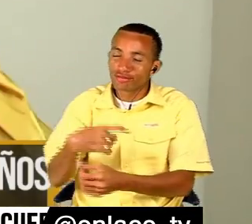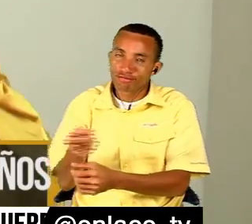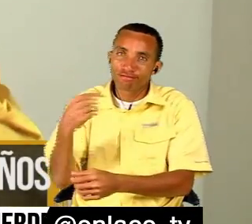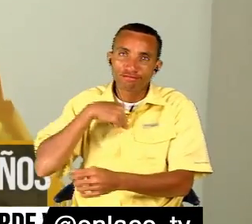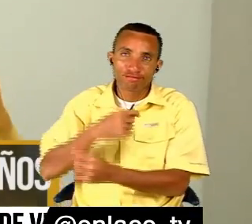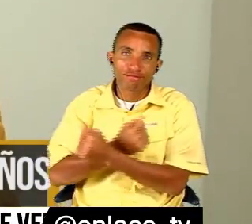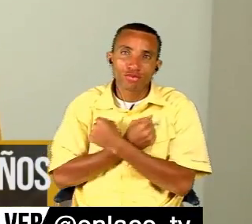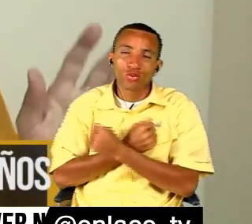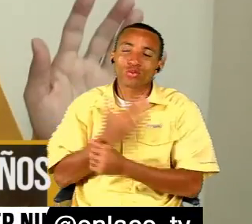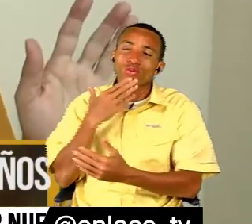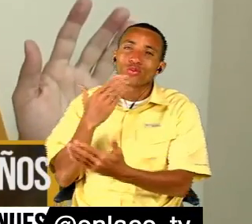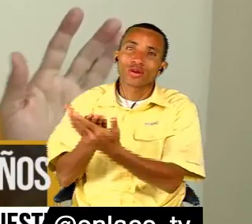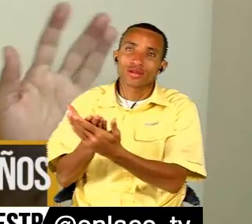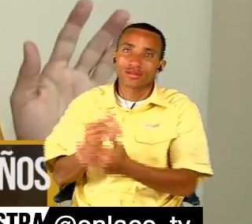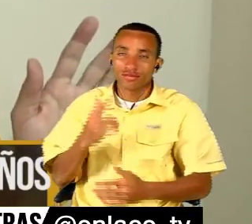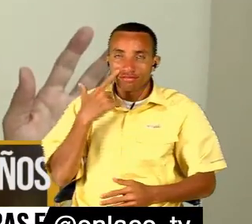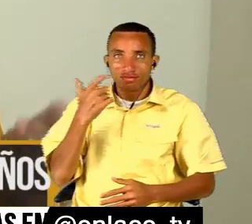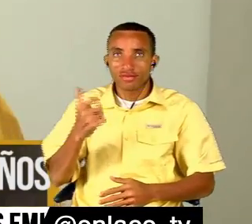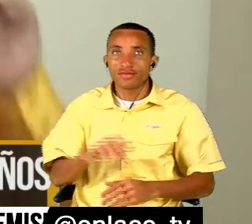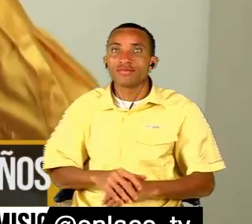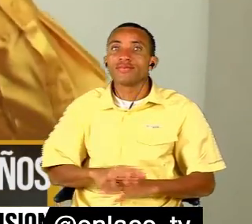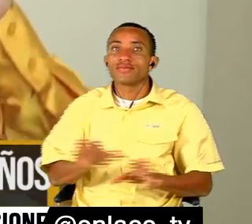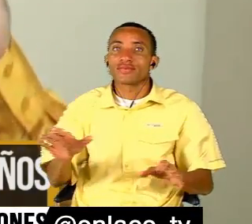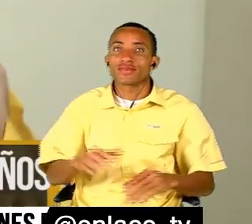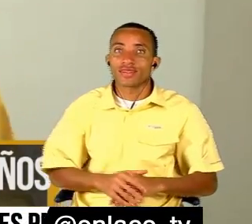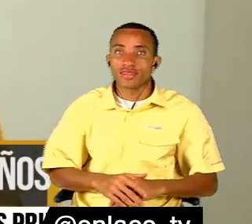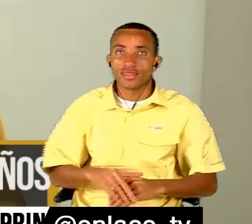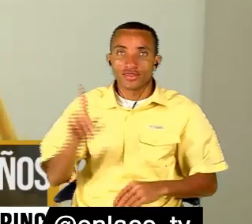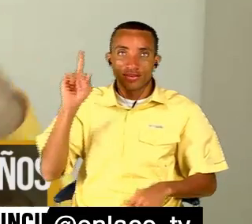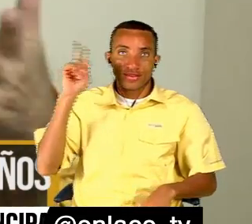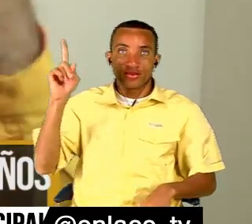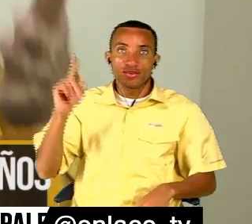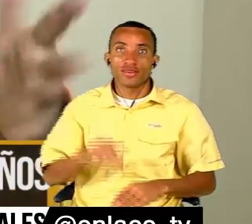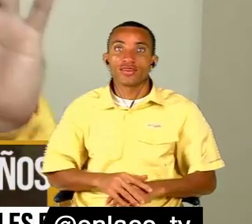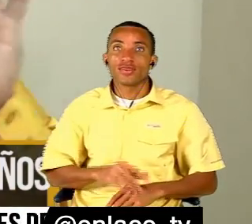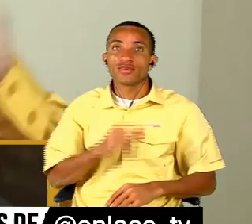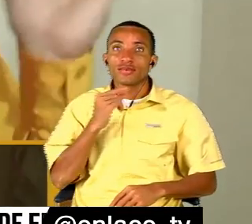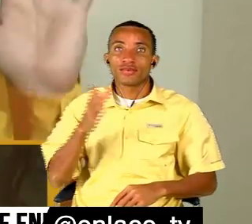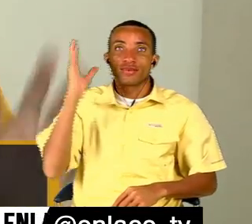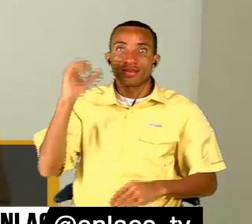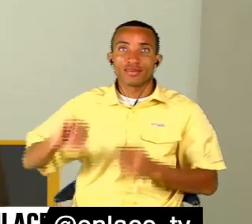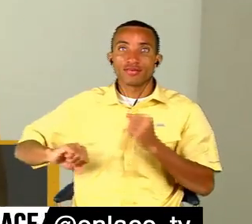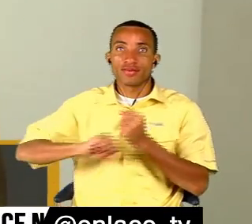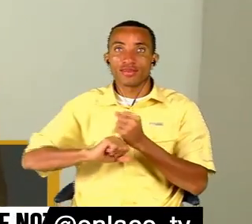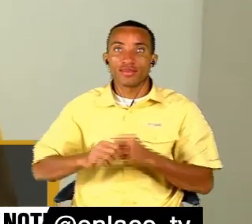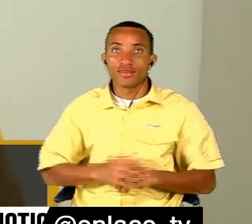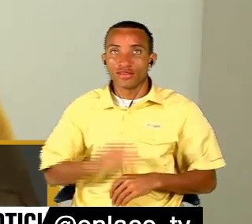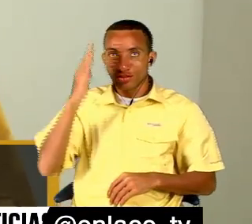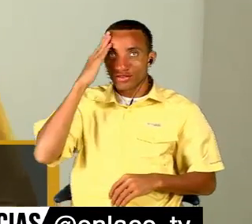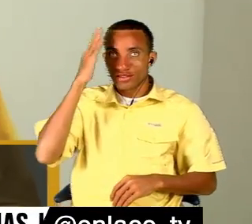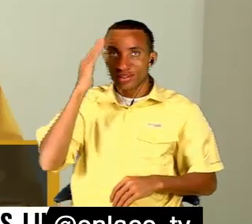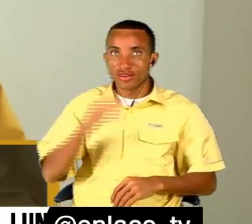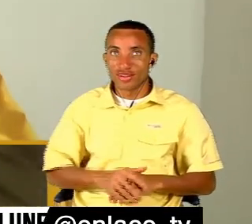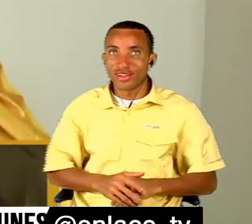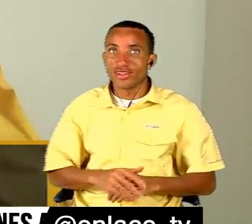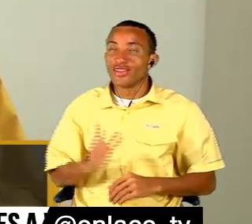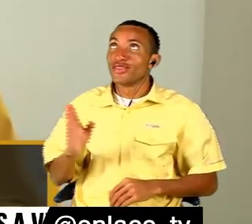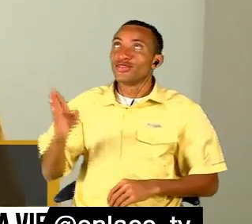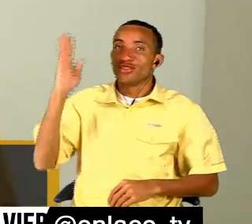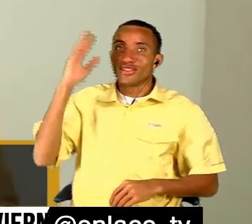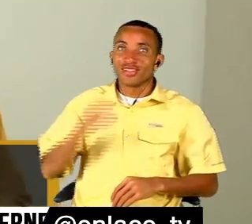verdad, bacanísimo. Esperamos que el show sea del agrado de usted y sobre todo que papá Dios nos respalde a todos. Tú sabes, y el dueño de la vida